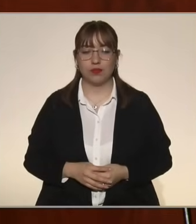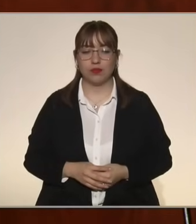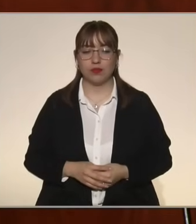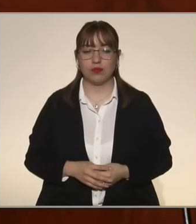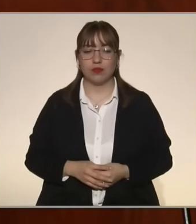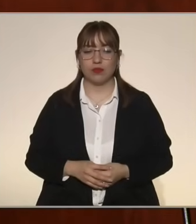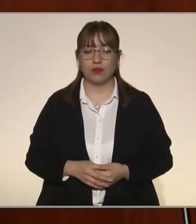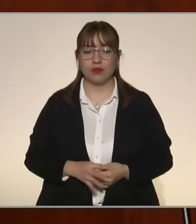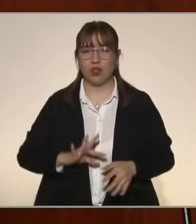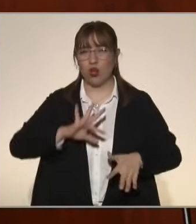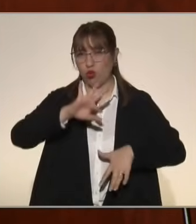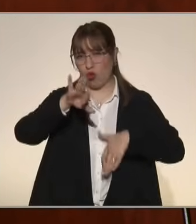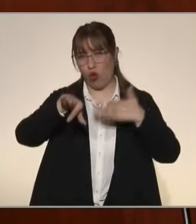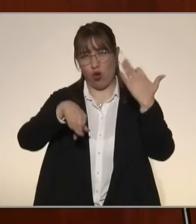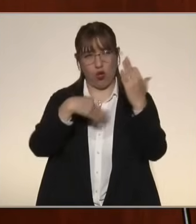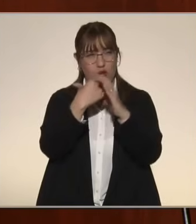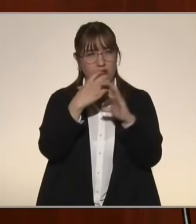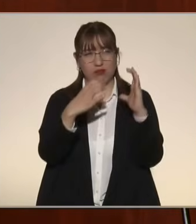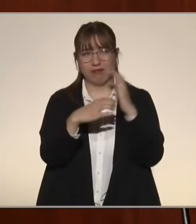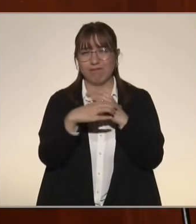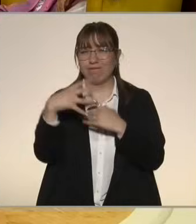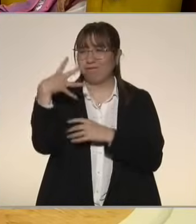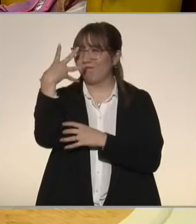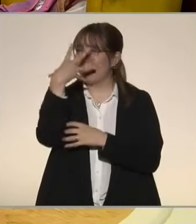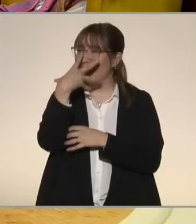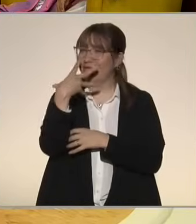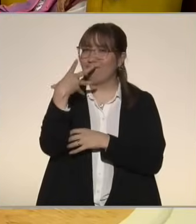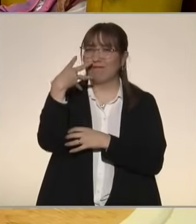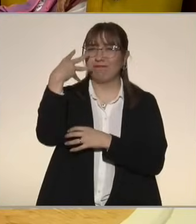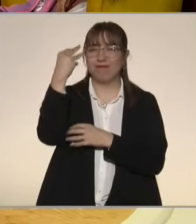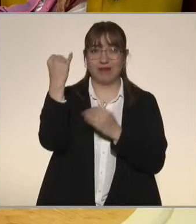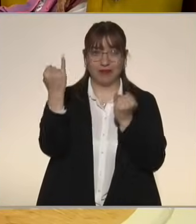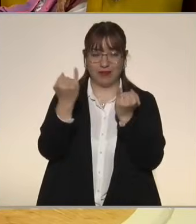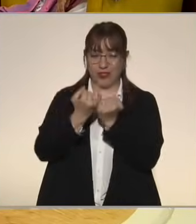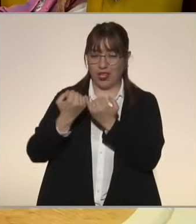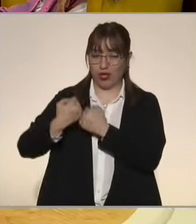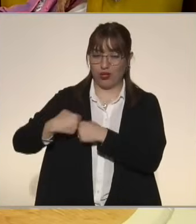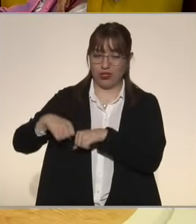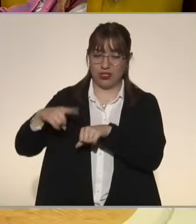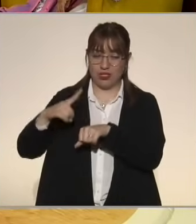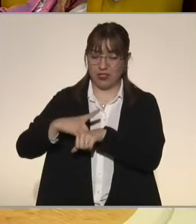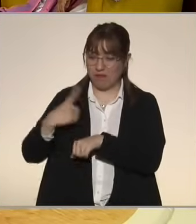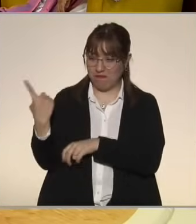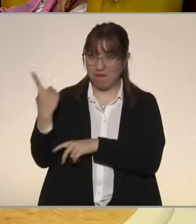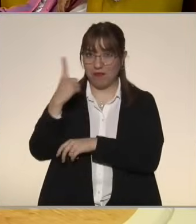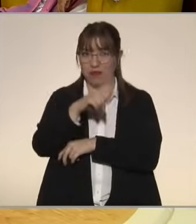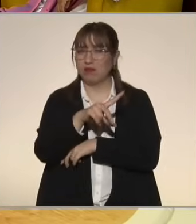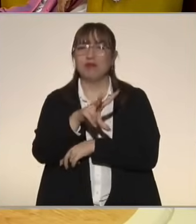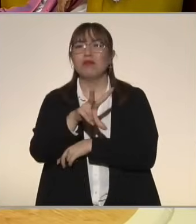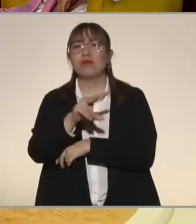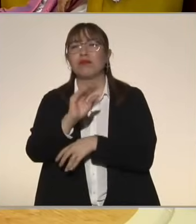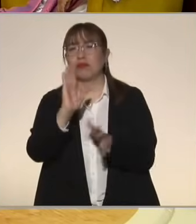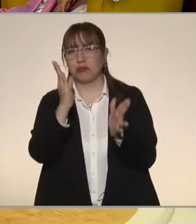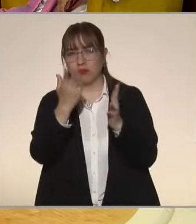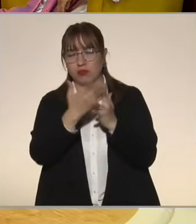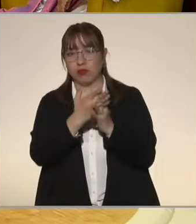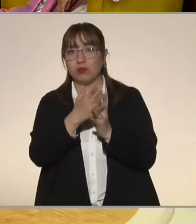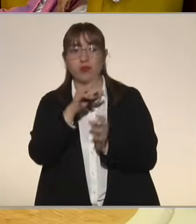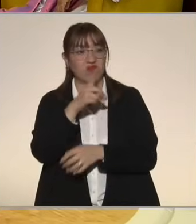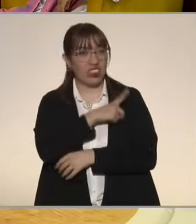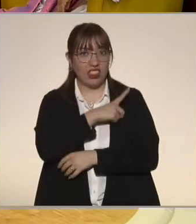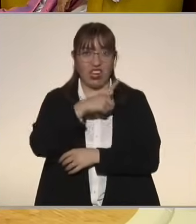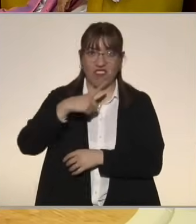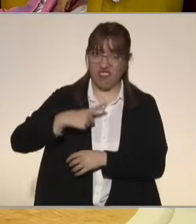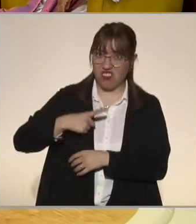ser como me lo dice la sociedad. Puede haber puntos intermedios, ¿no? Es que tengo que festejar con la